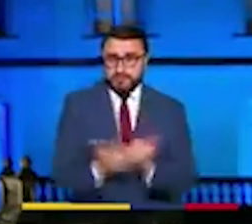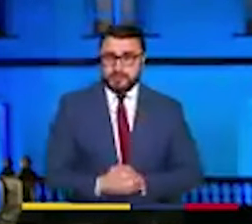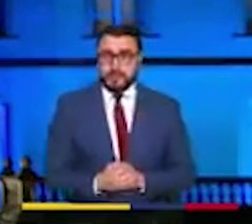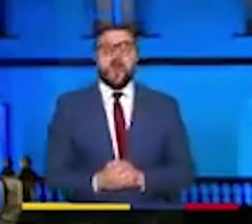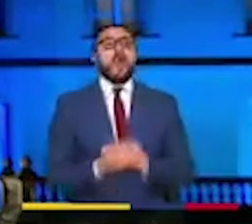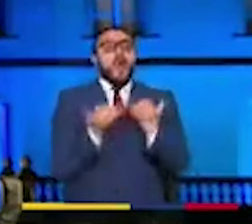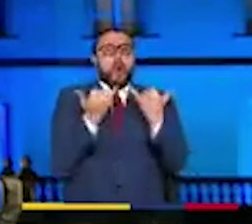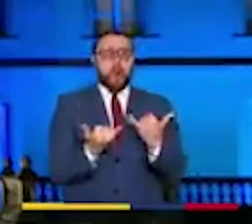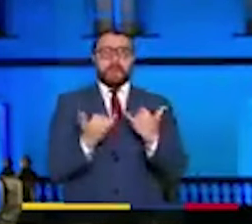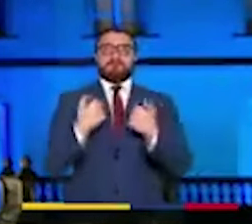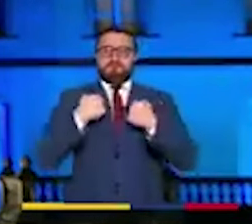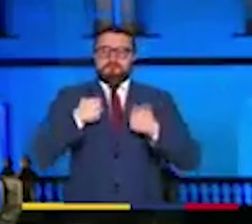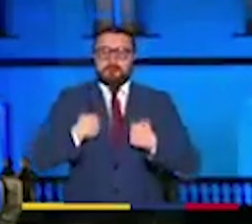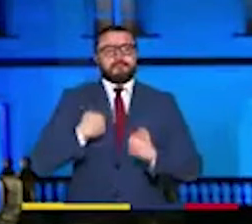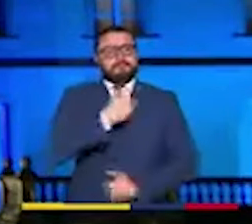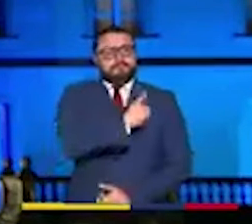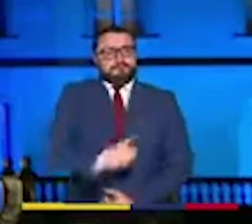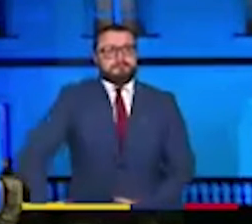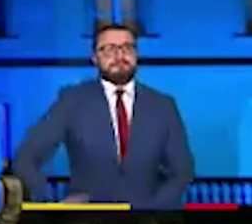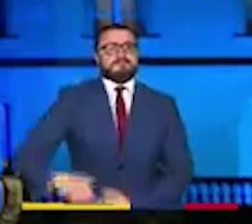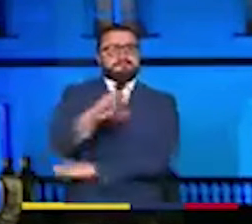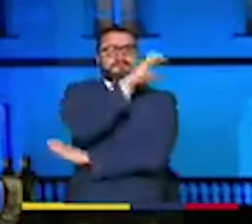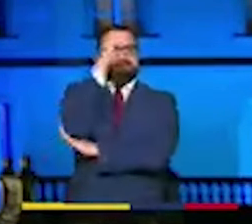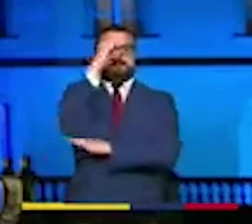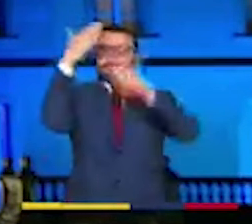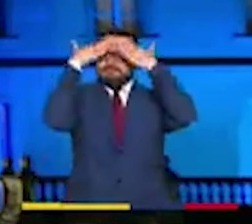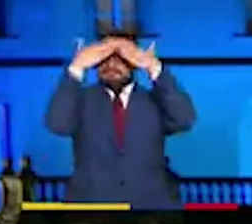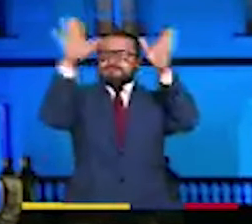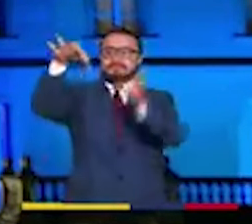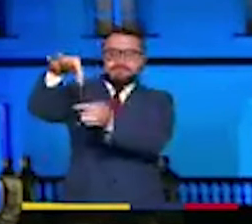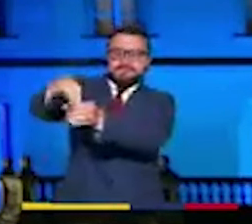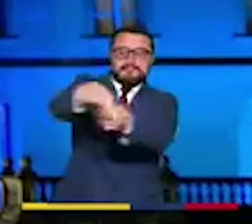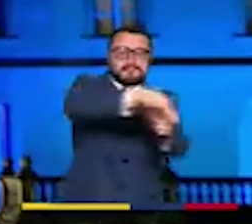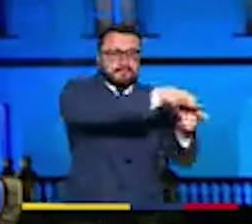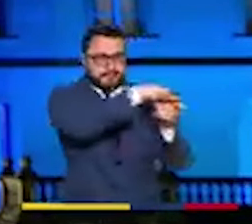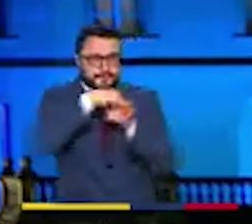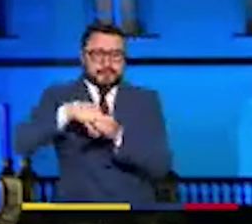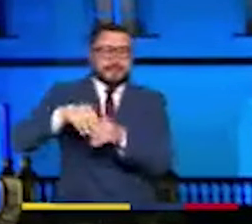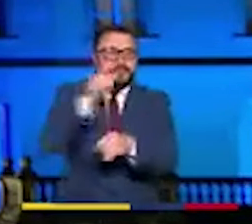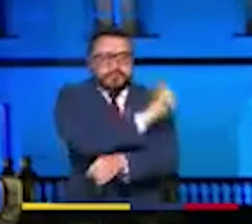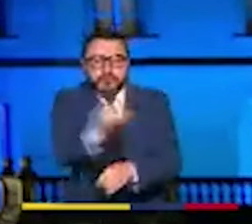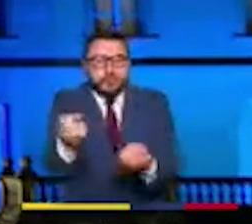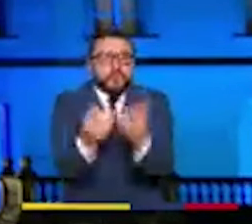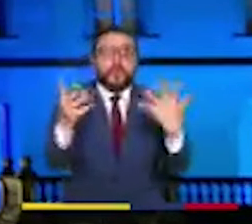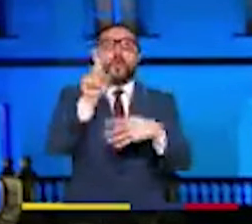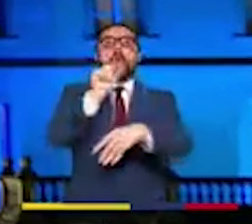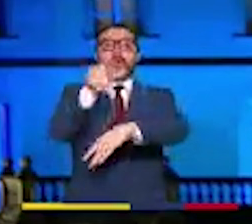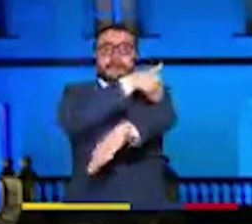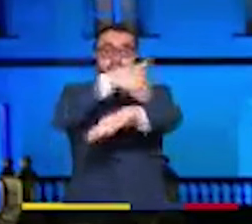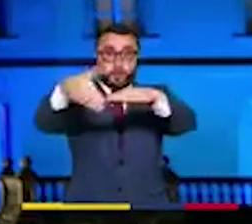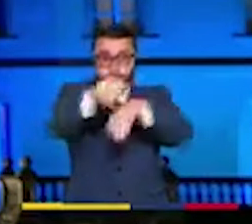presidente constitucional, elegido democráticamente por el voto popular por más de 11 millones de